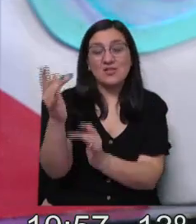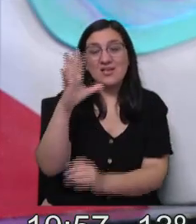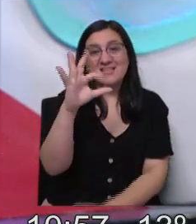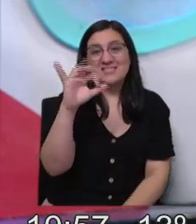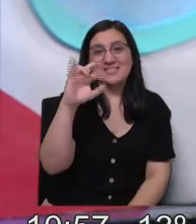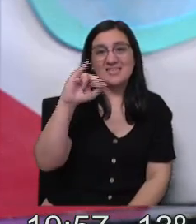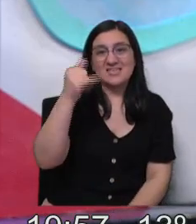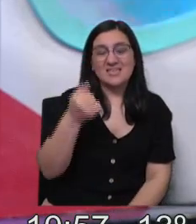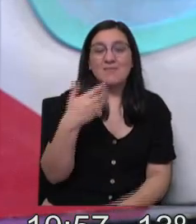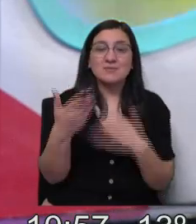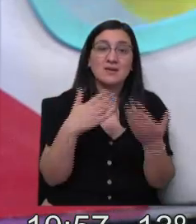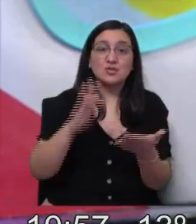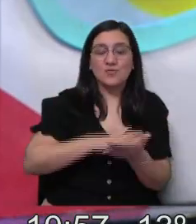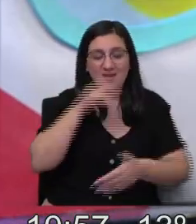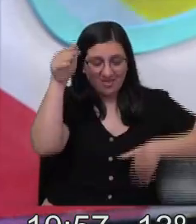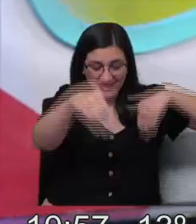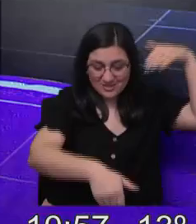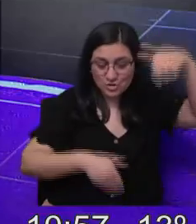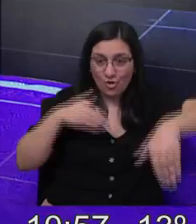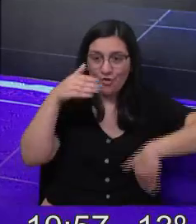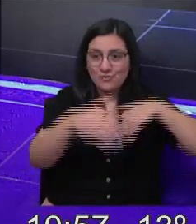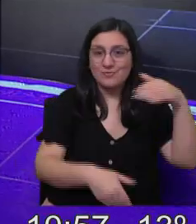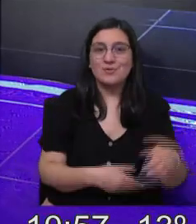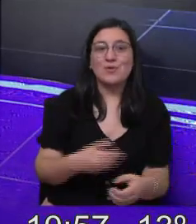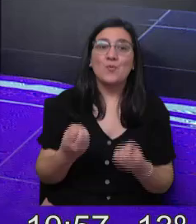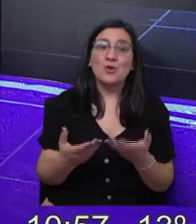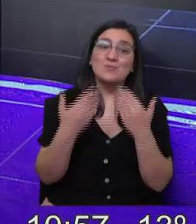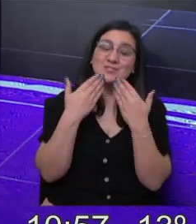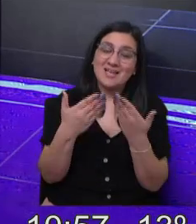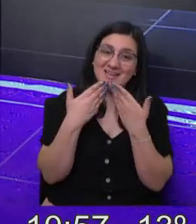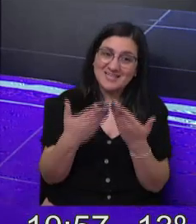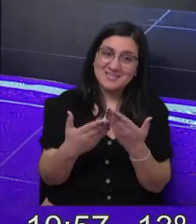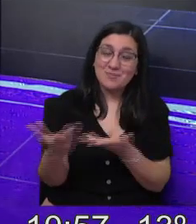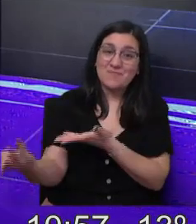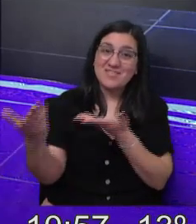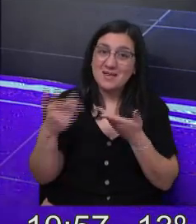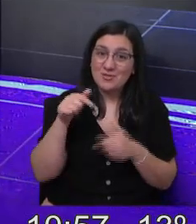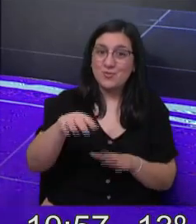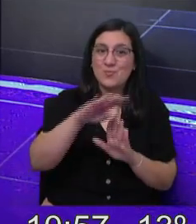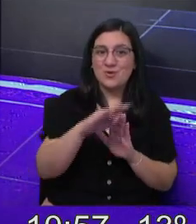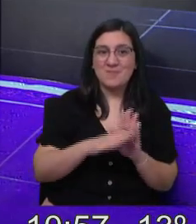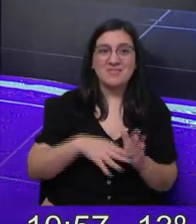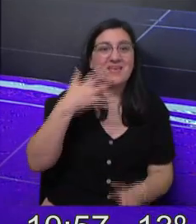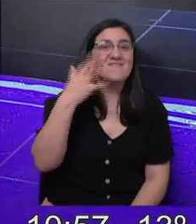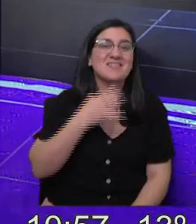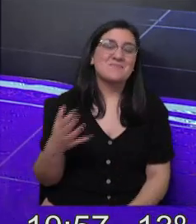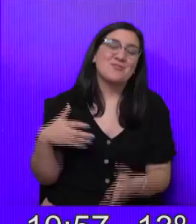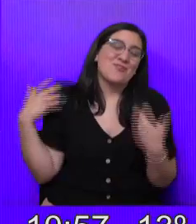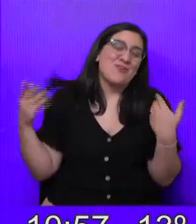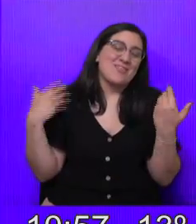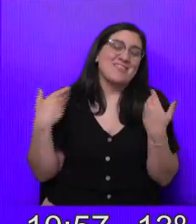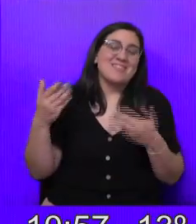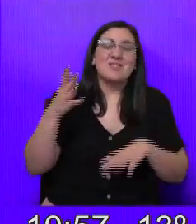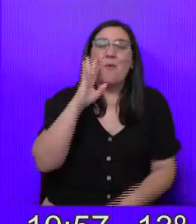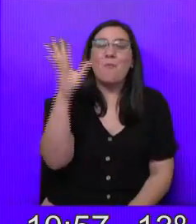natación y de nadadora. Flor, querida, bueno, gracias por llevarnos a este mundo hermoso. Gracias por invitarme a tu programa. Realmente estoy muy conmovida de este espacio que me